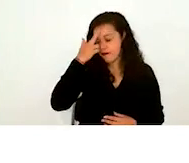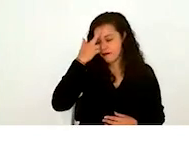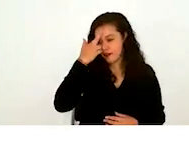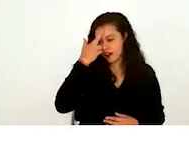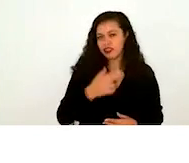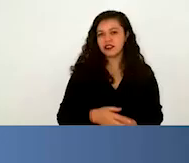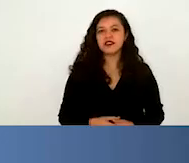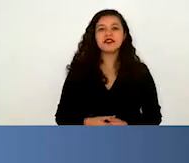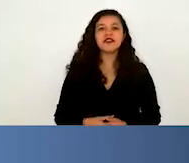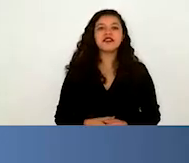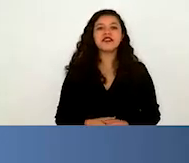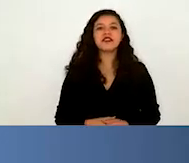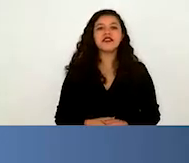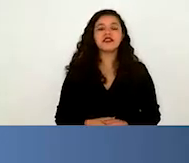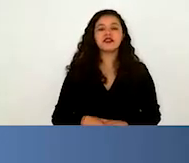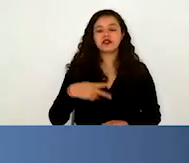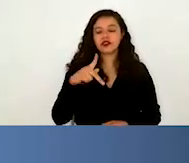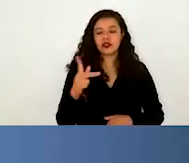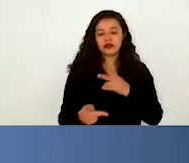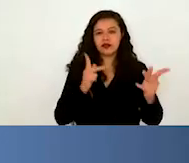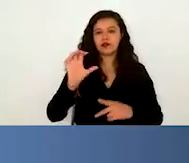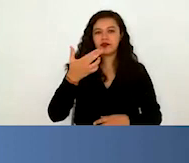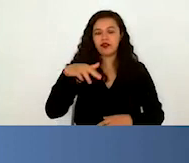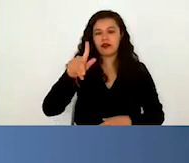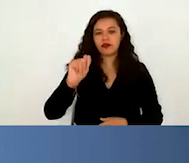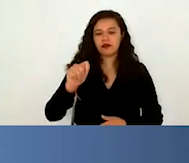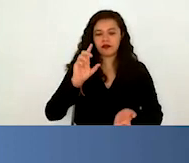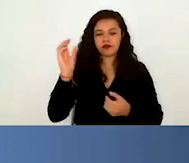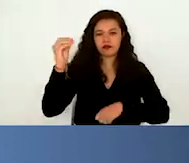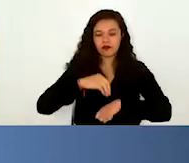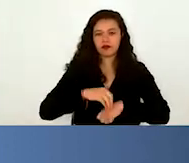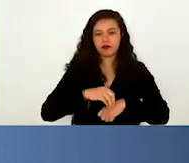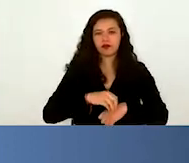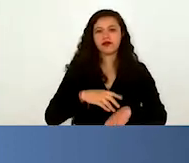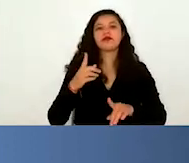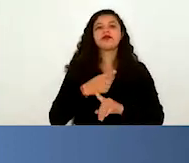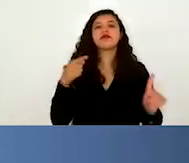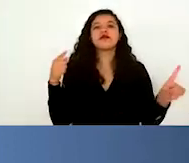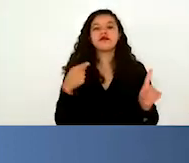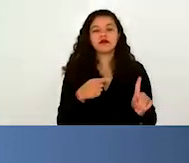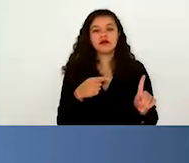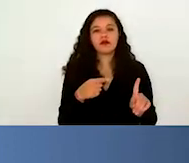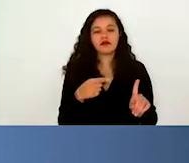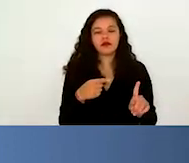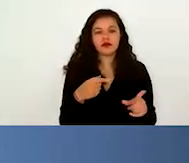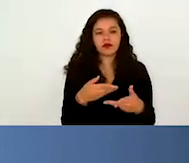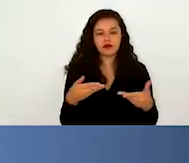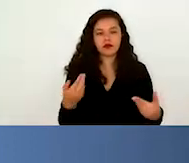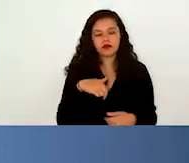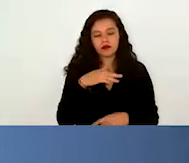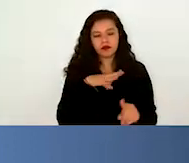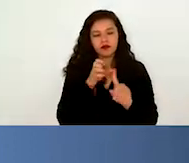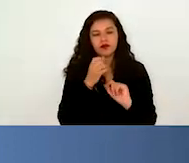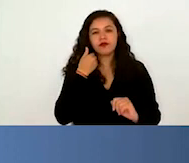recuerden anotar sus preguntas en el chat por favor cuál es el objetivo que vamos a tratar de alcanzar a